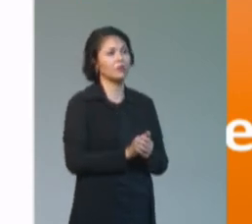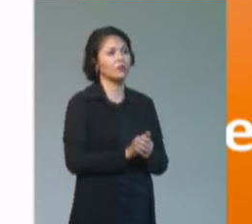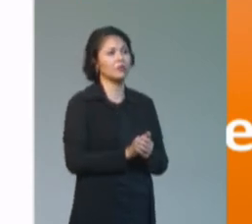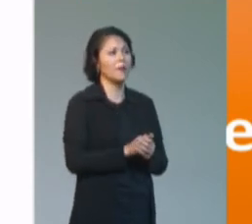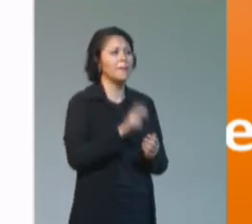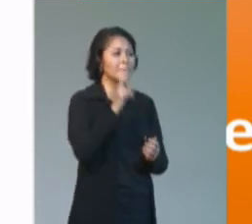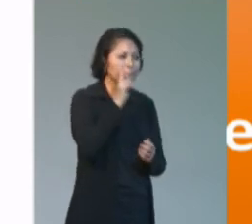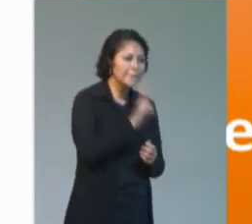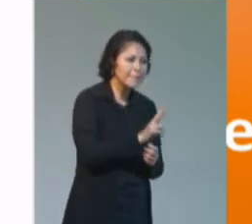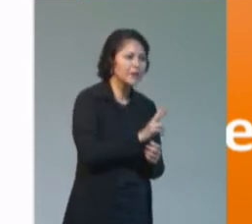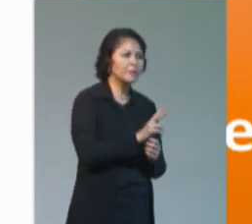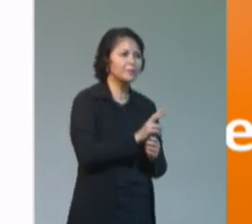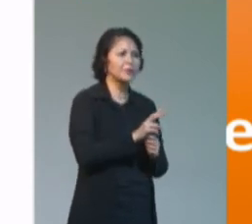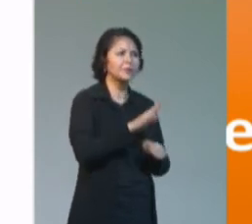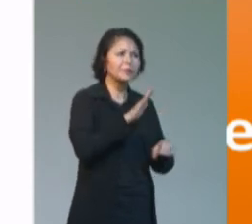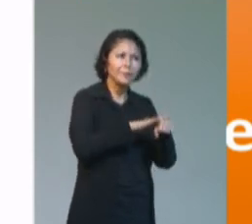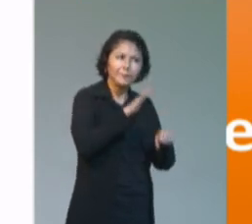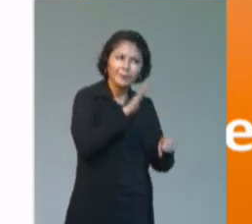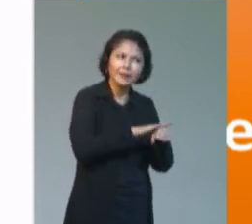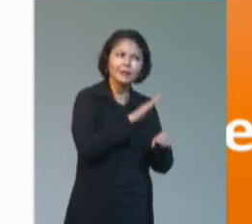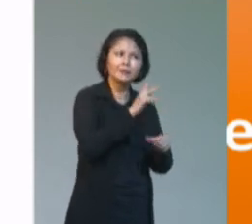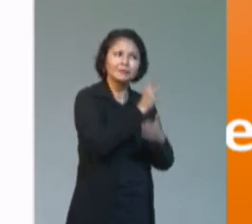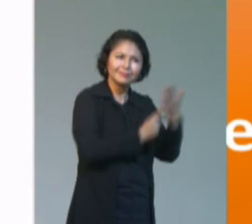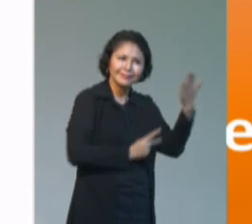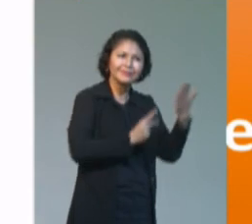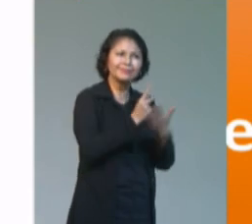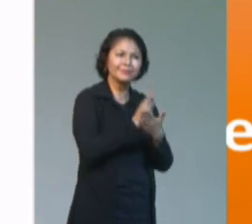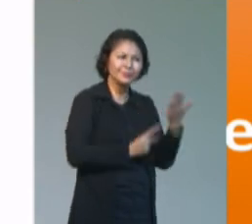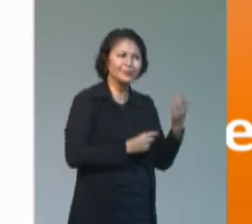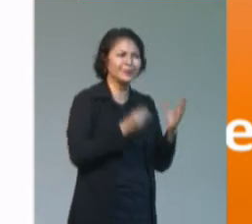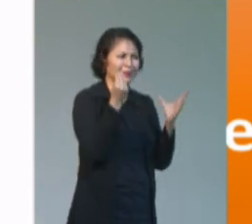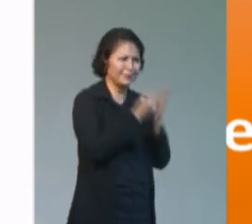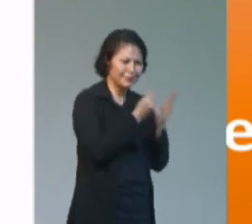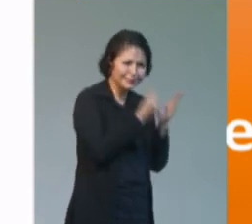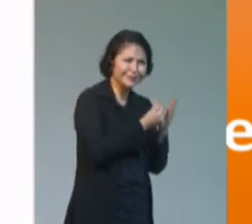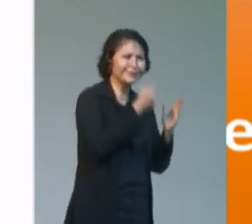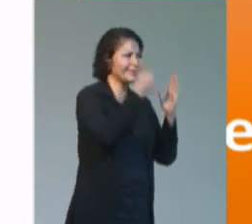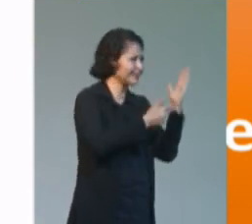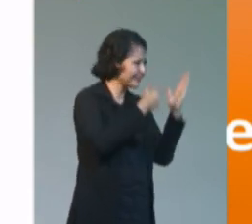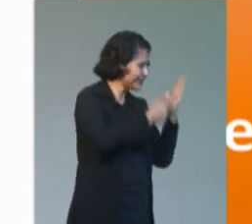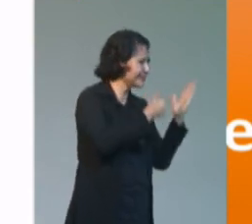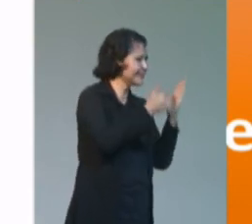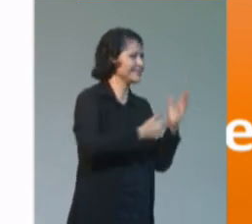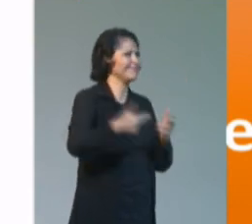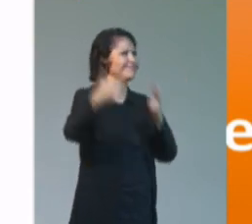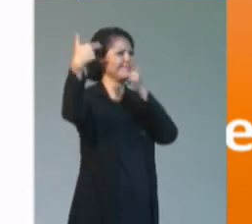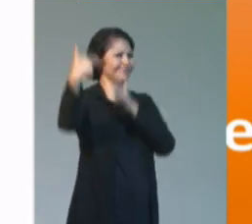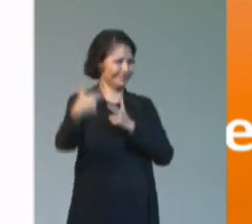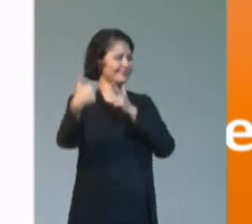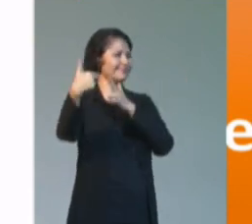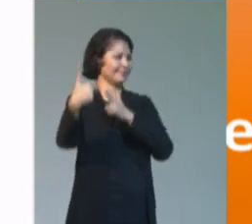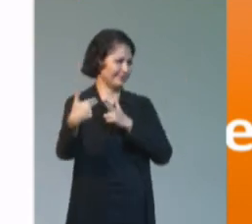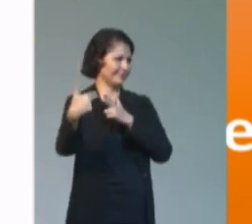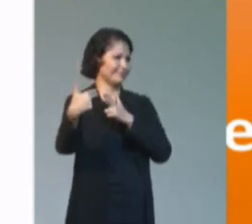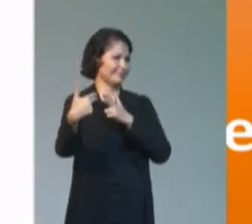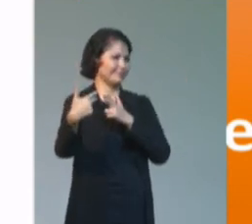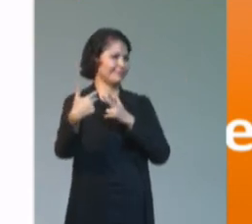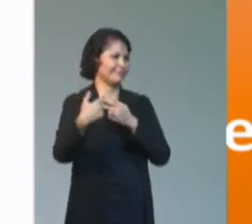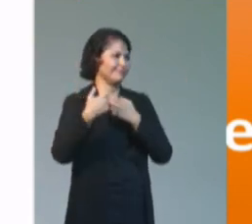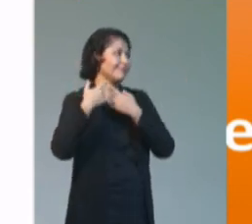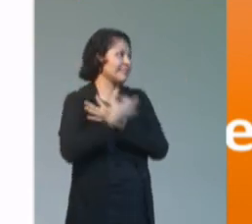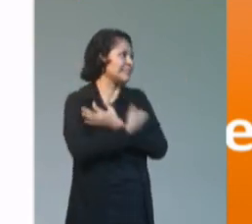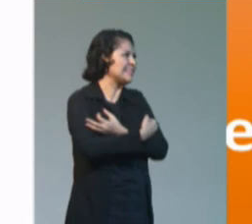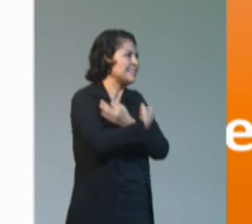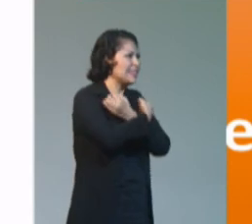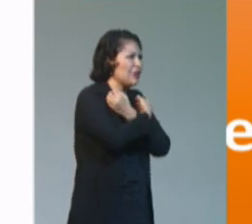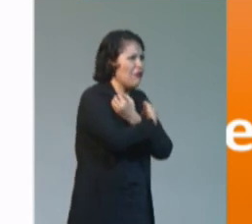encontramos que cada vez hay más programas y más cursos que se imparten bajo esta modalidad y que se imparten además